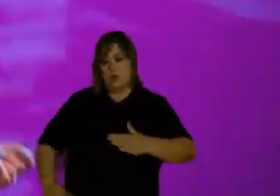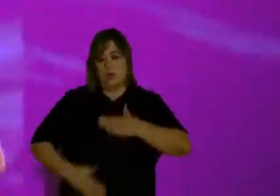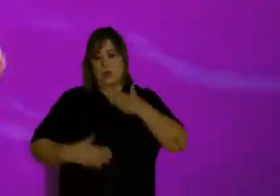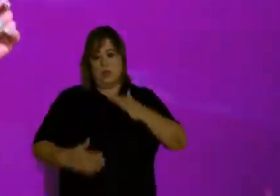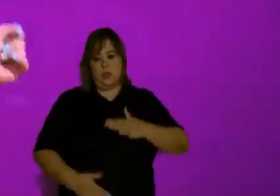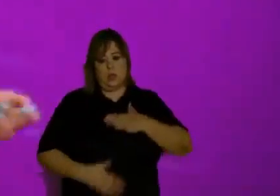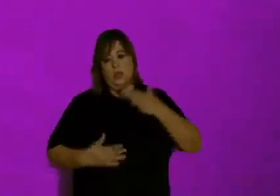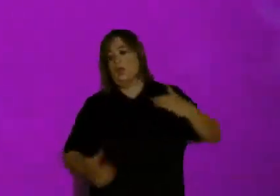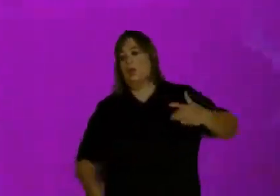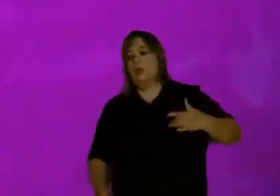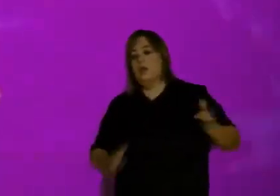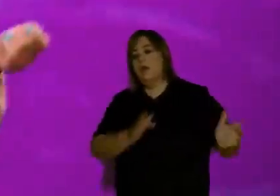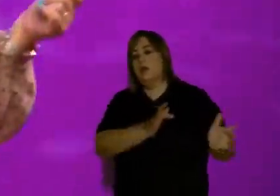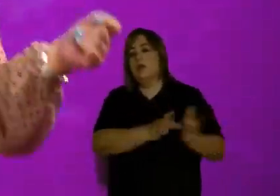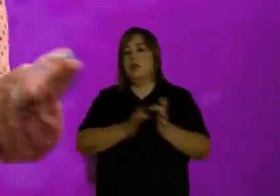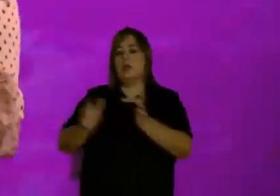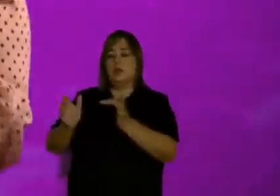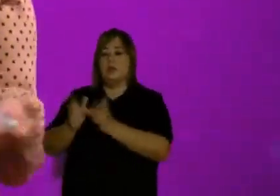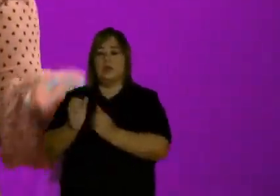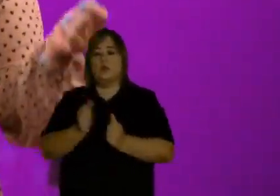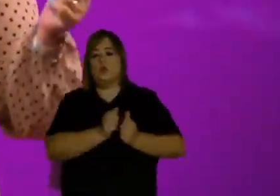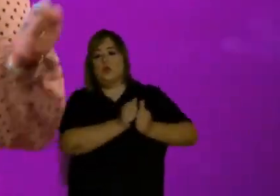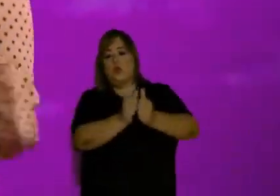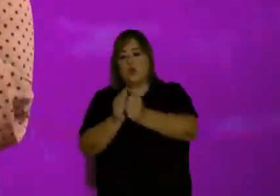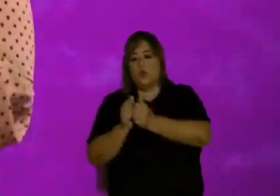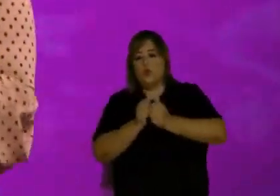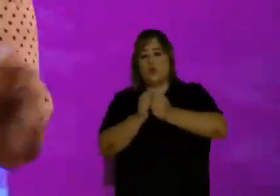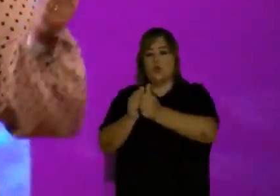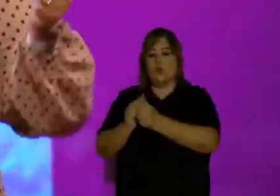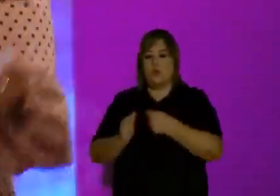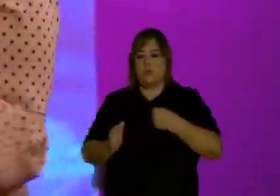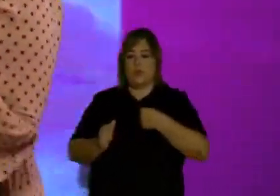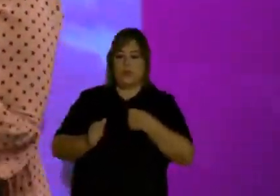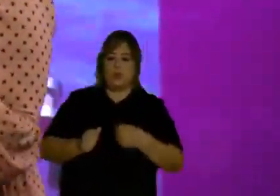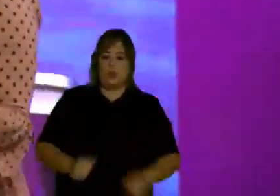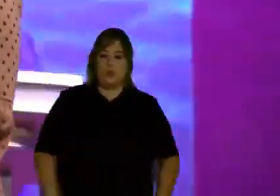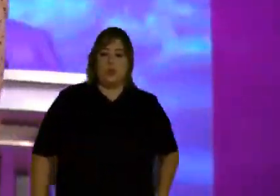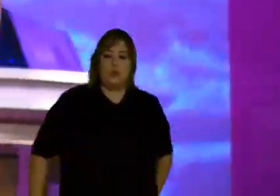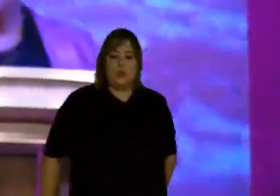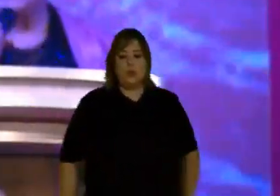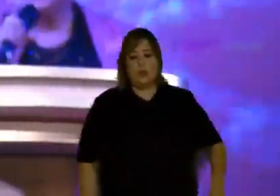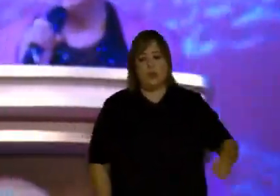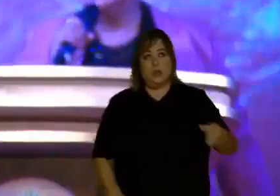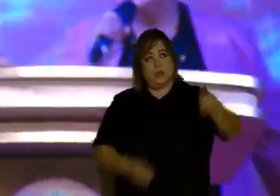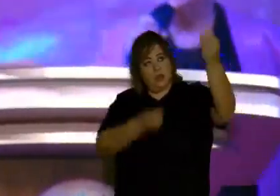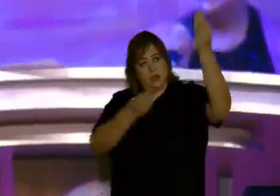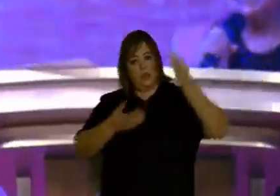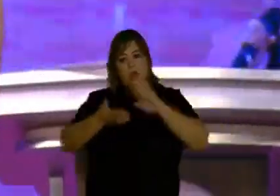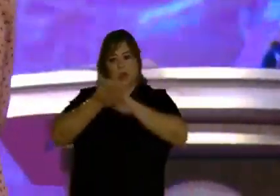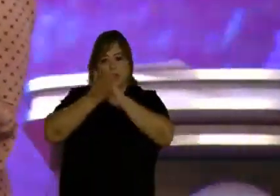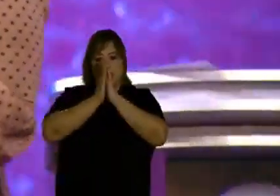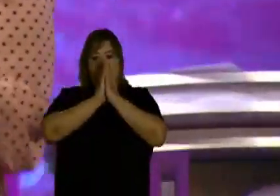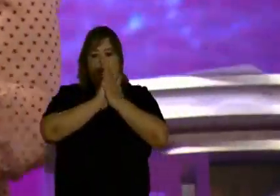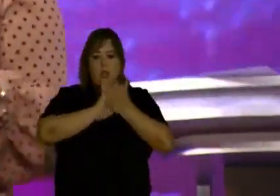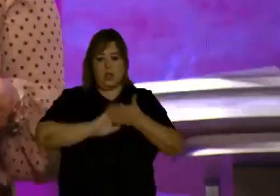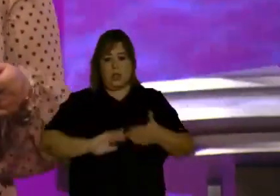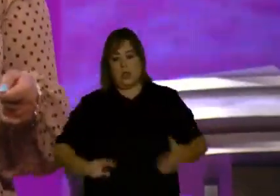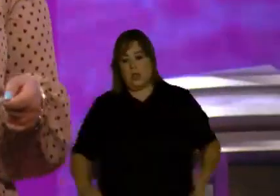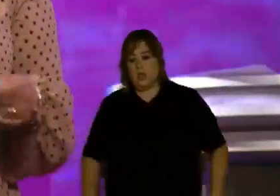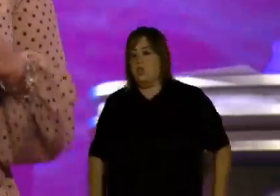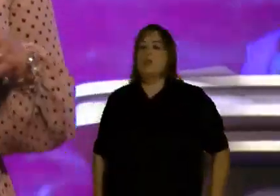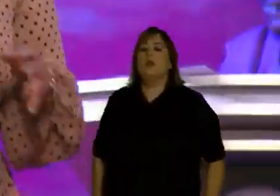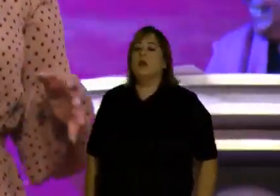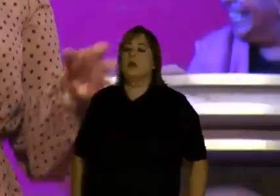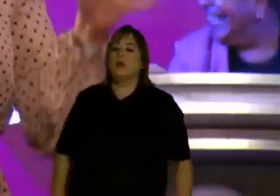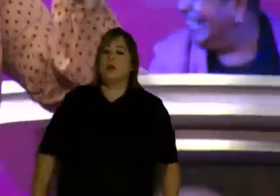pues Jesús conmigo está, y su paz que ya gozando